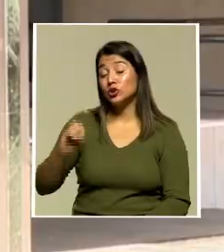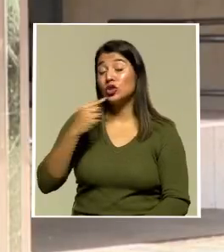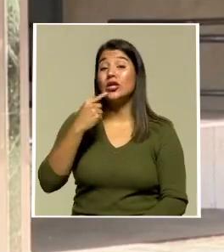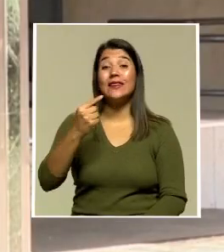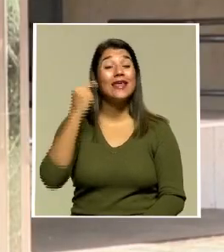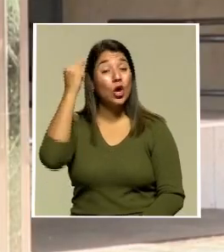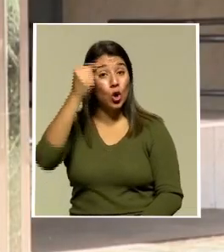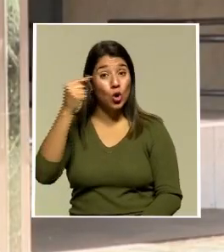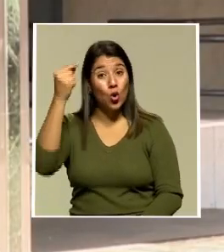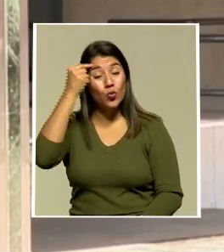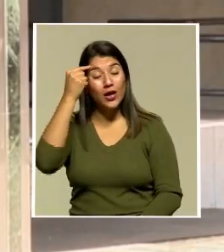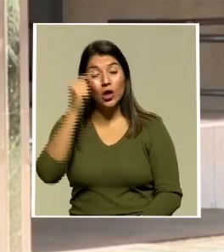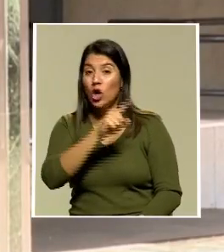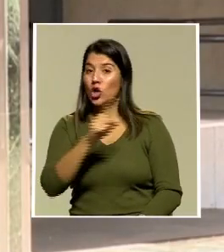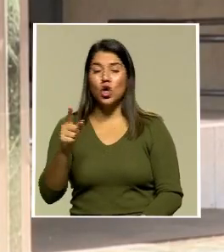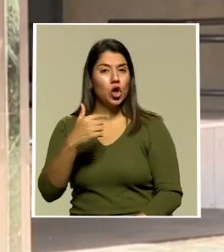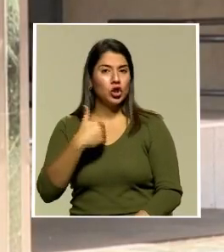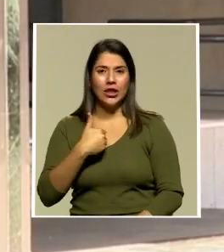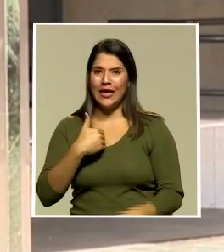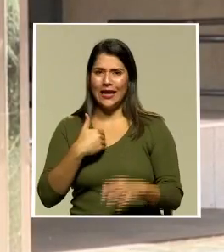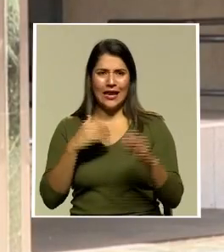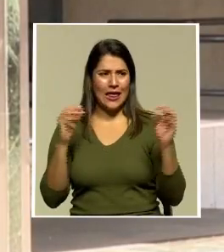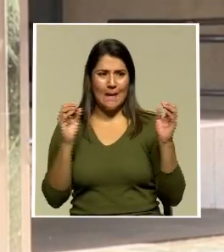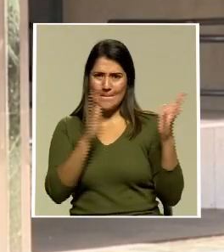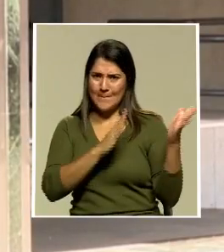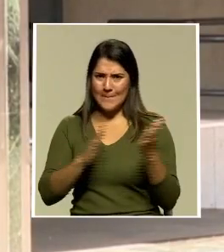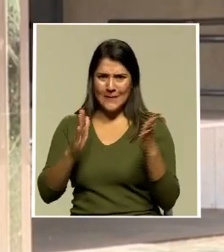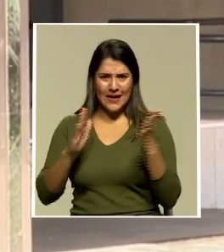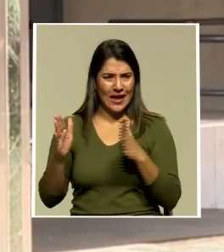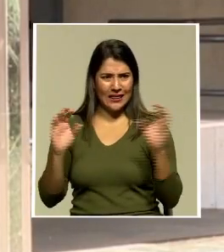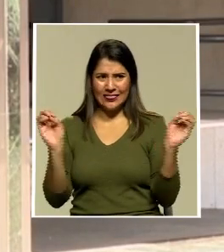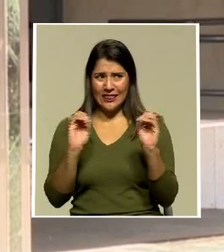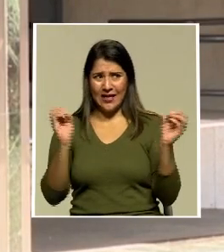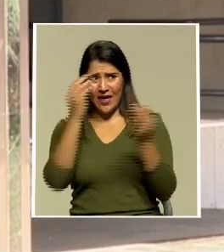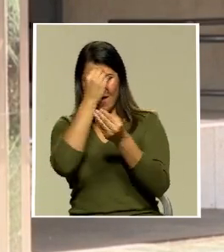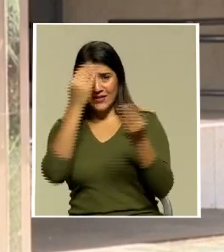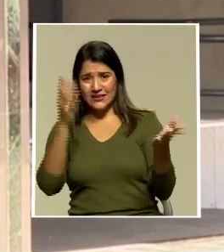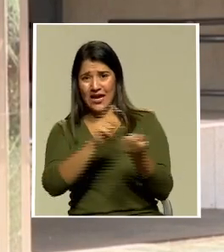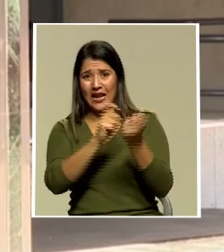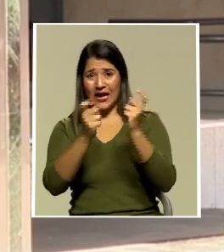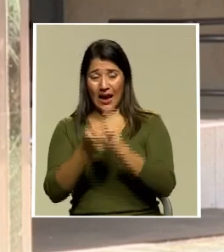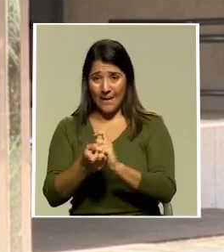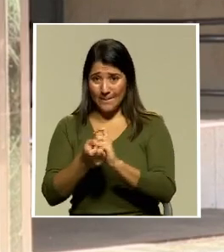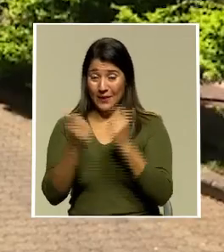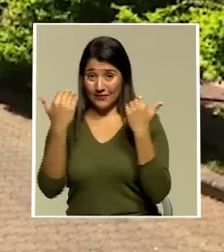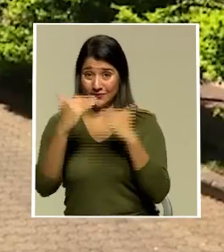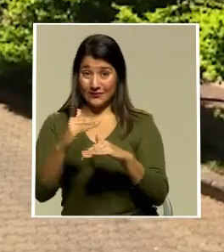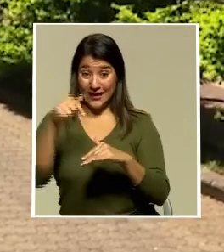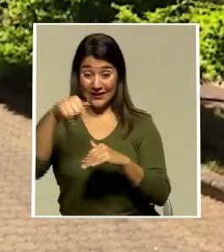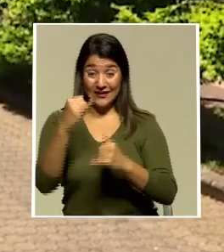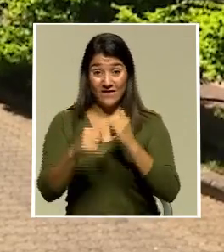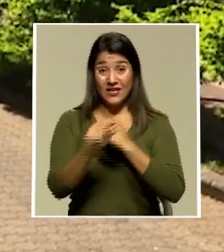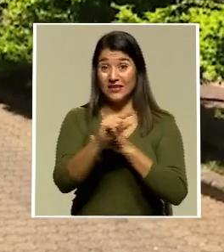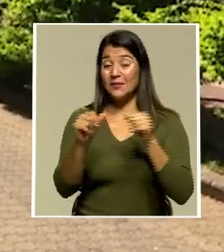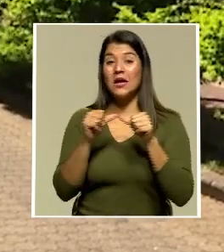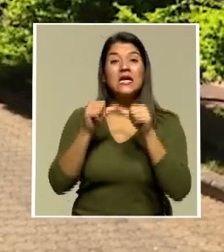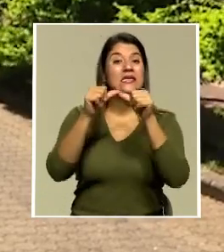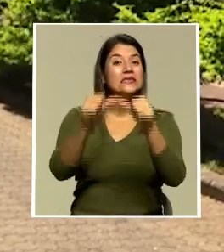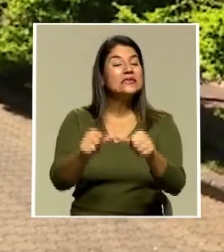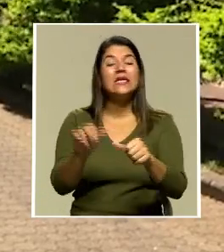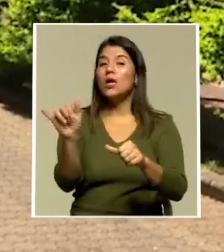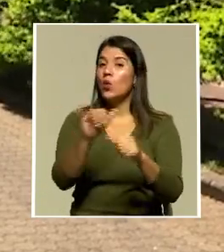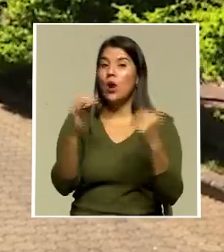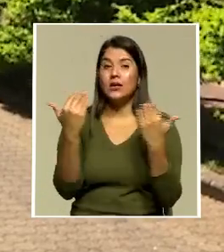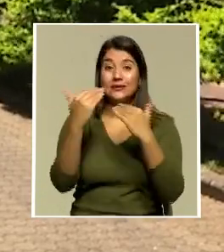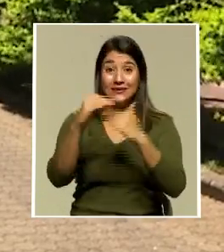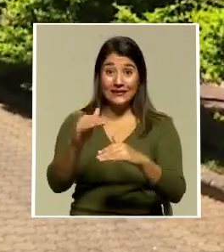comunicado de prensa, no se tiene programado anuncios sobre cambios de medidas. Recordemos que este fin de semana continúan las medidas aplicadas en la región